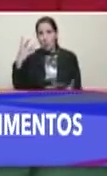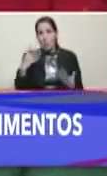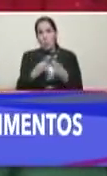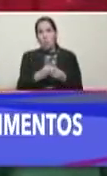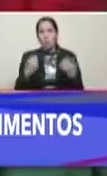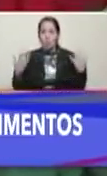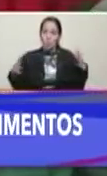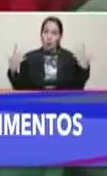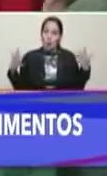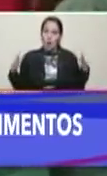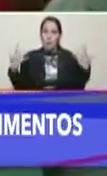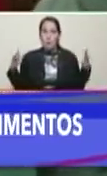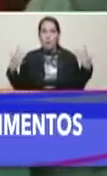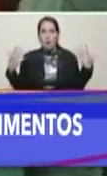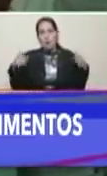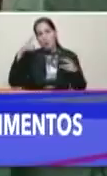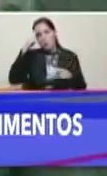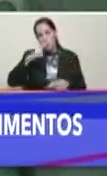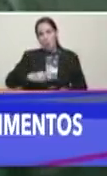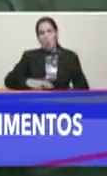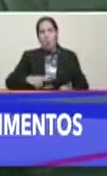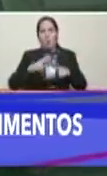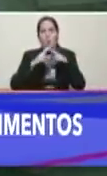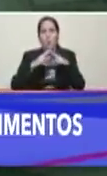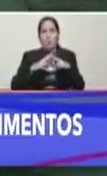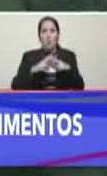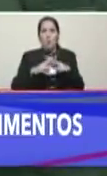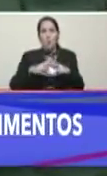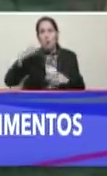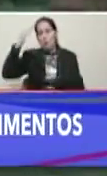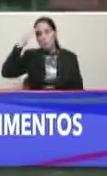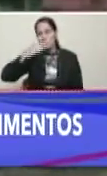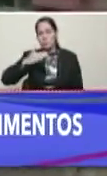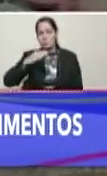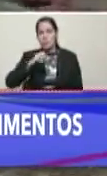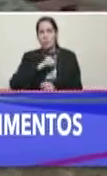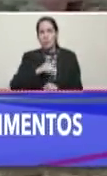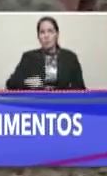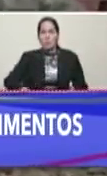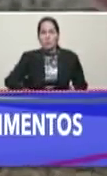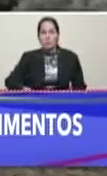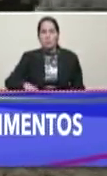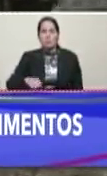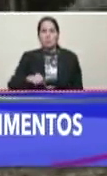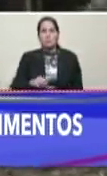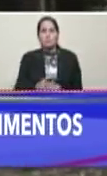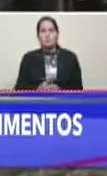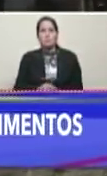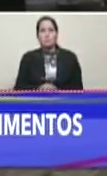aplauso de un reconocimiento infinito a nuestra gloriosa fuerza armada nacional bolivariana